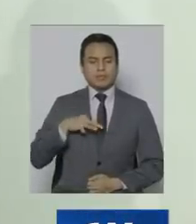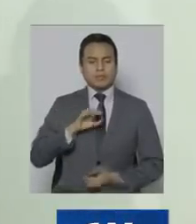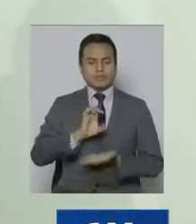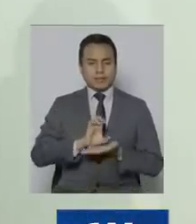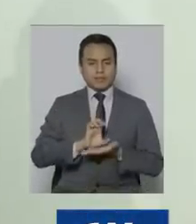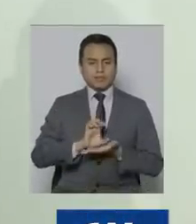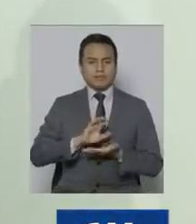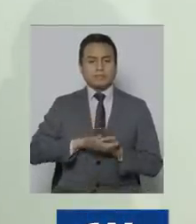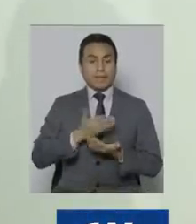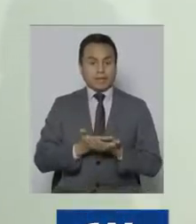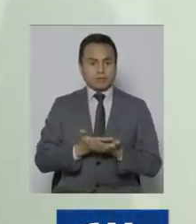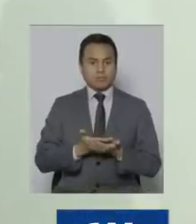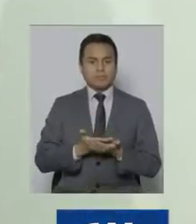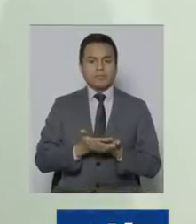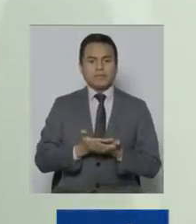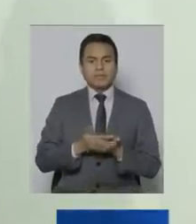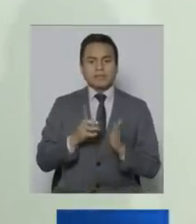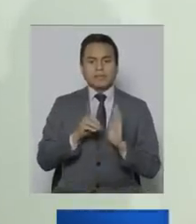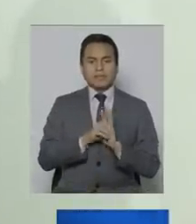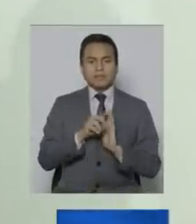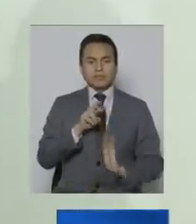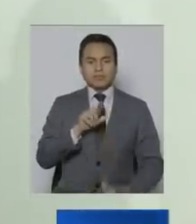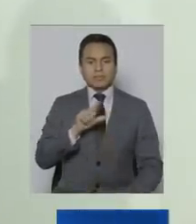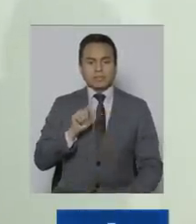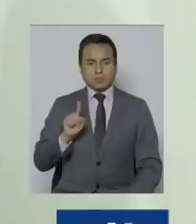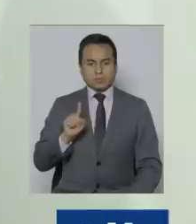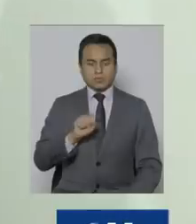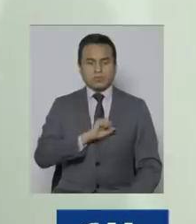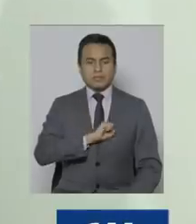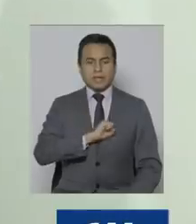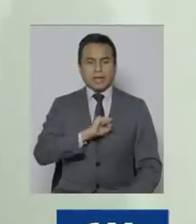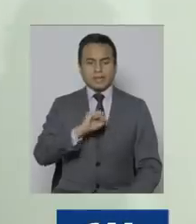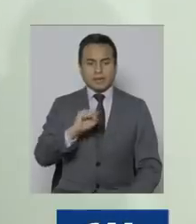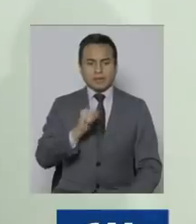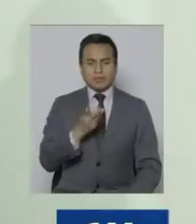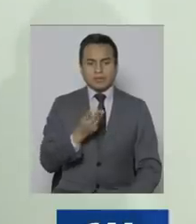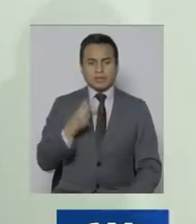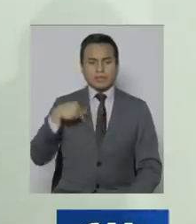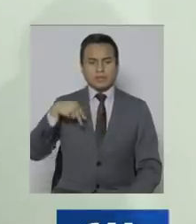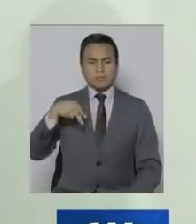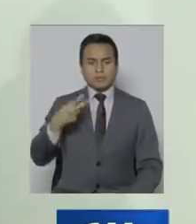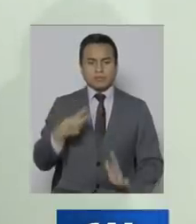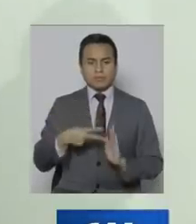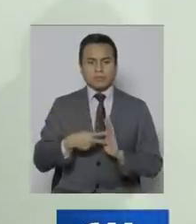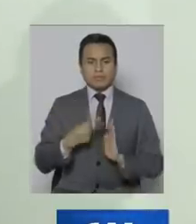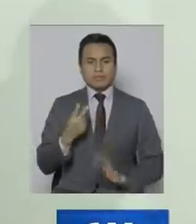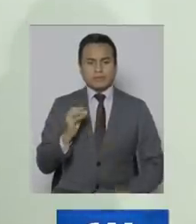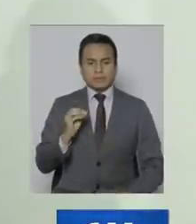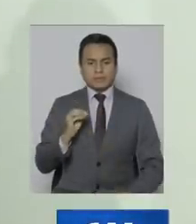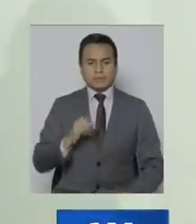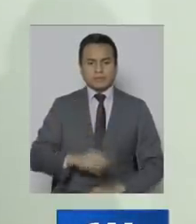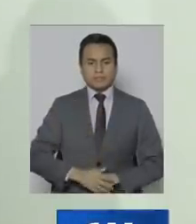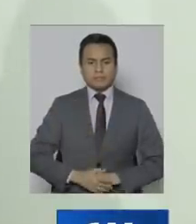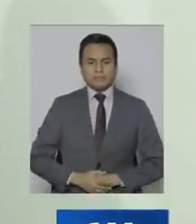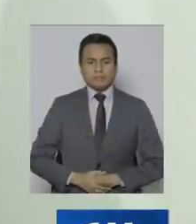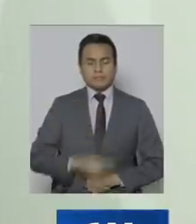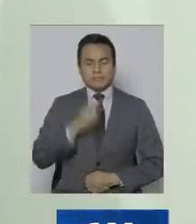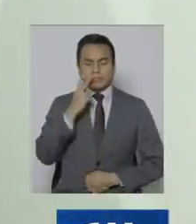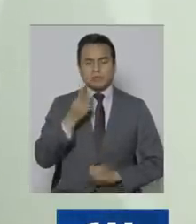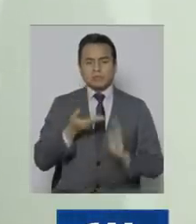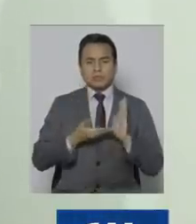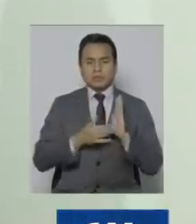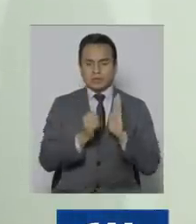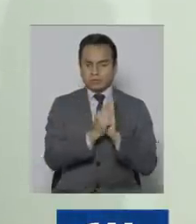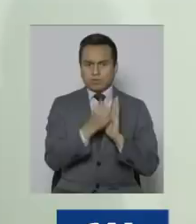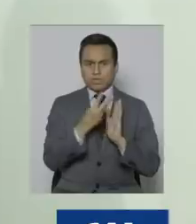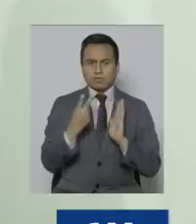cartera de Salud. Decreto 271, Santiago, 13 de junio de 2020. Visto lo dispuesto en el